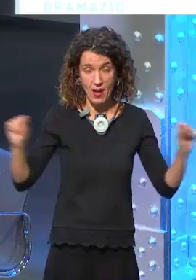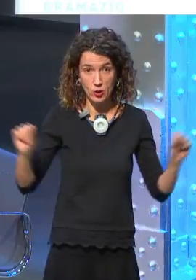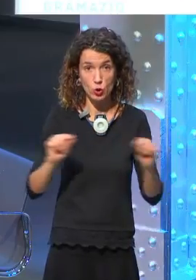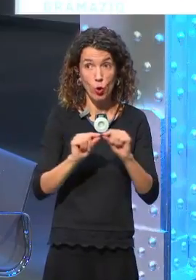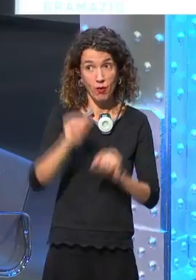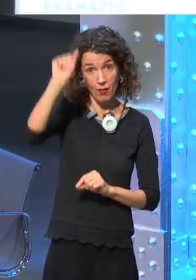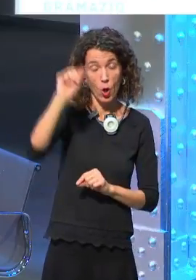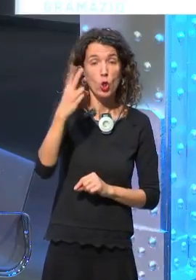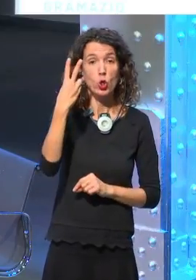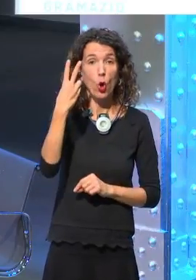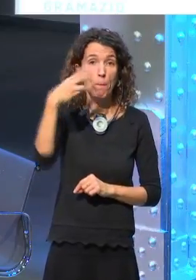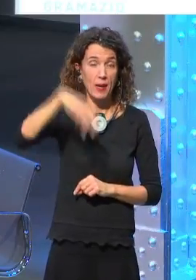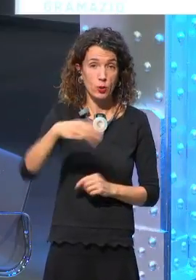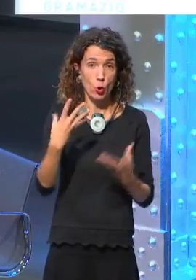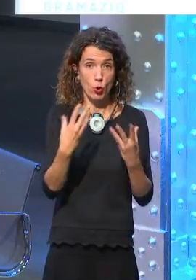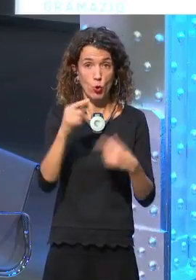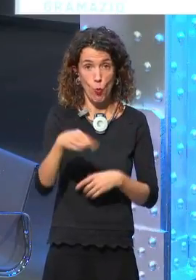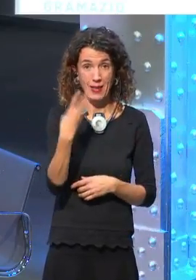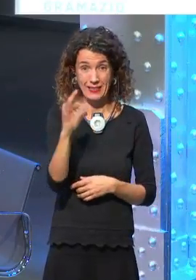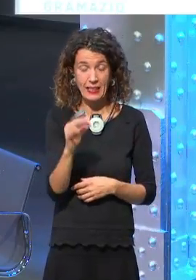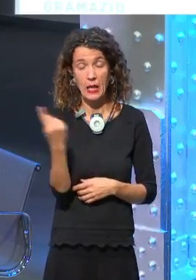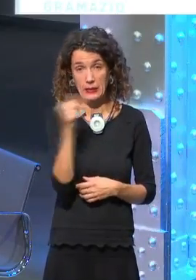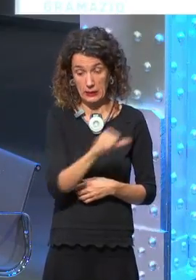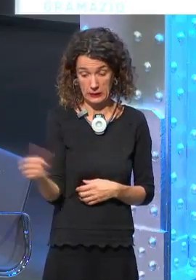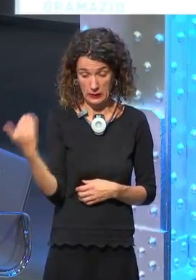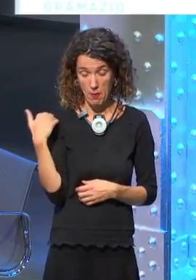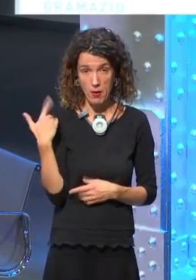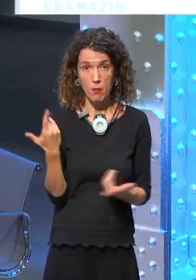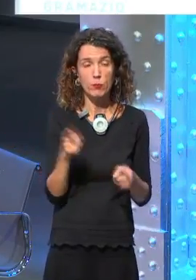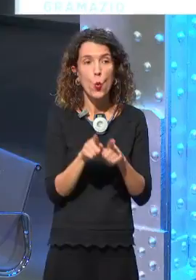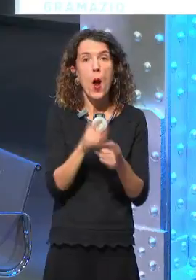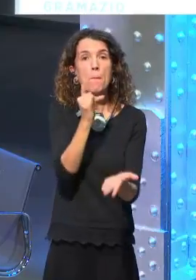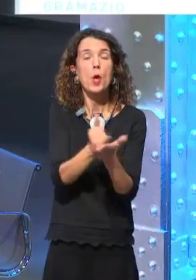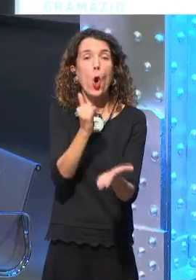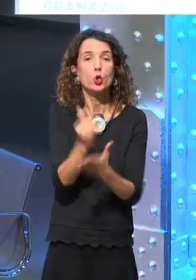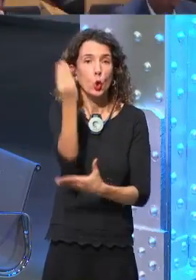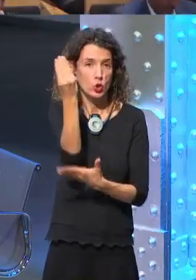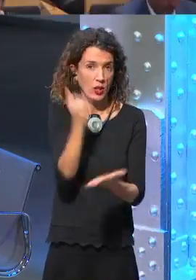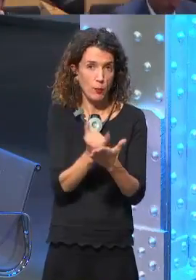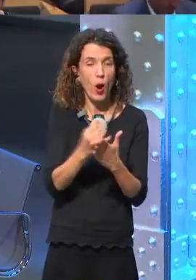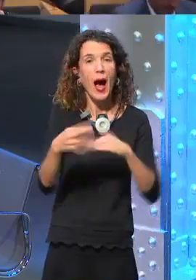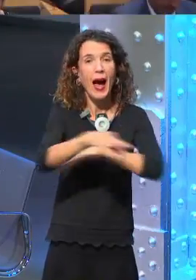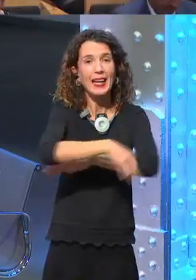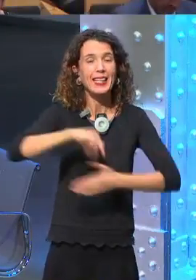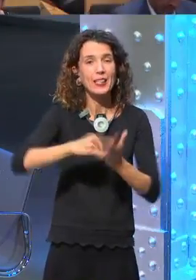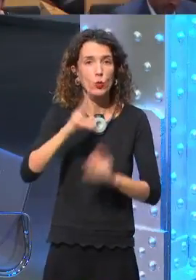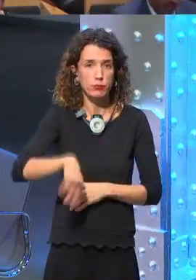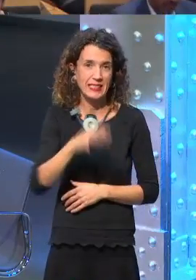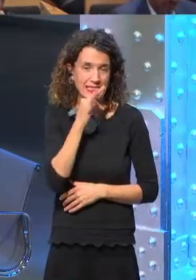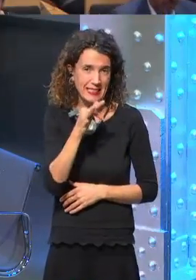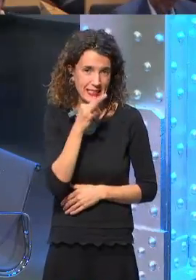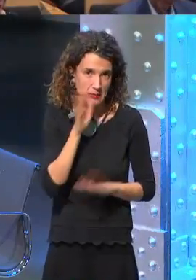2,30 metros, que hemos alcanzado esta misma semana. Es un prototipo, no es arquitectura todavía,